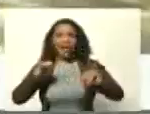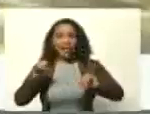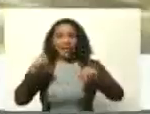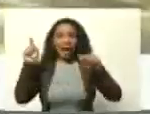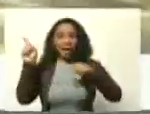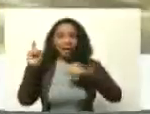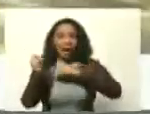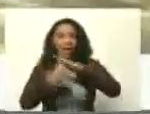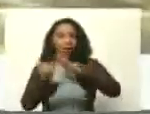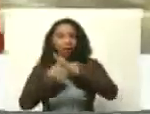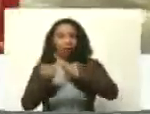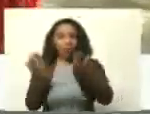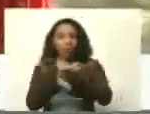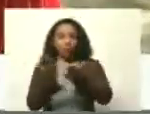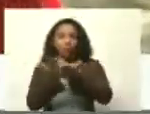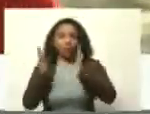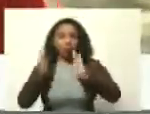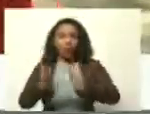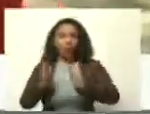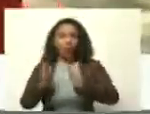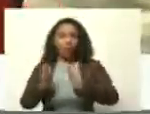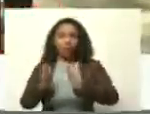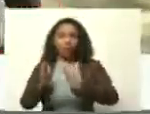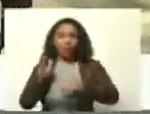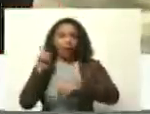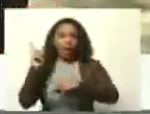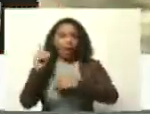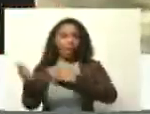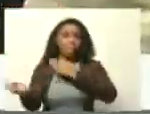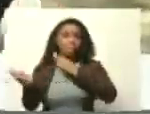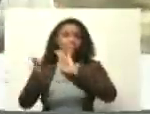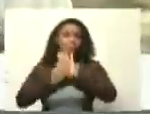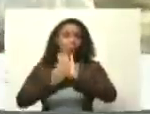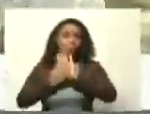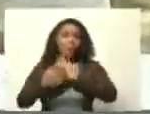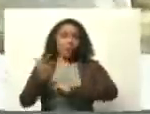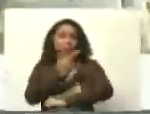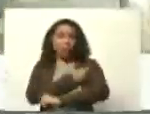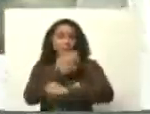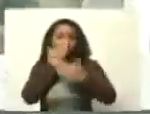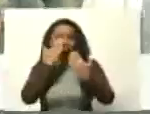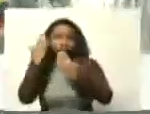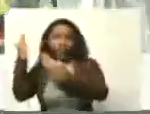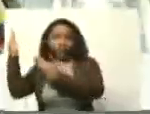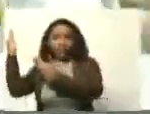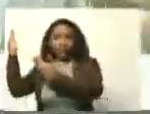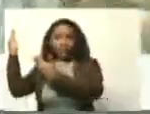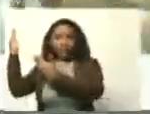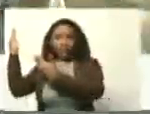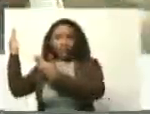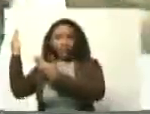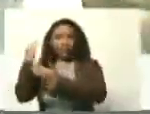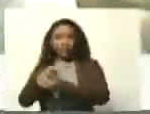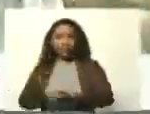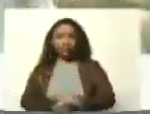esta institución educativa por el refuerzo y la aplicación de las vacunas. Escuchemos.